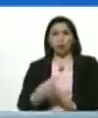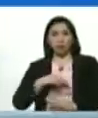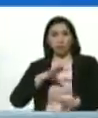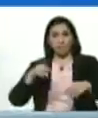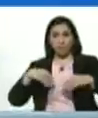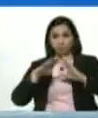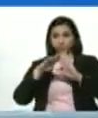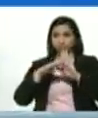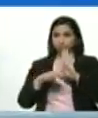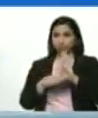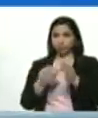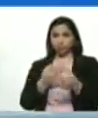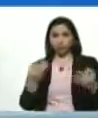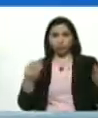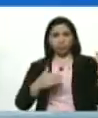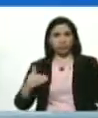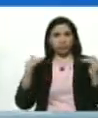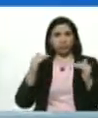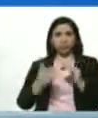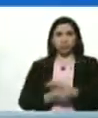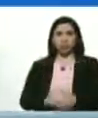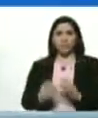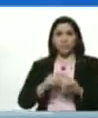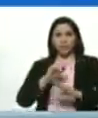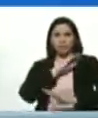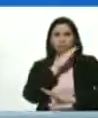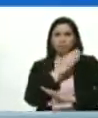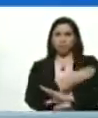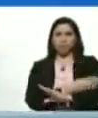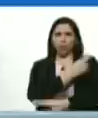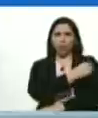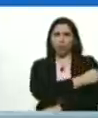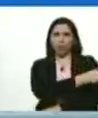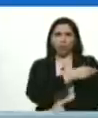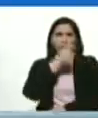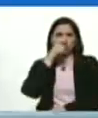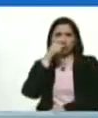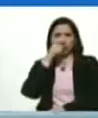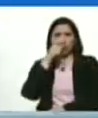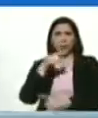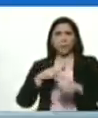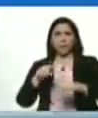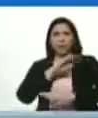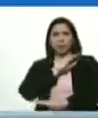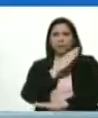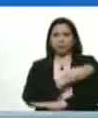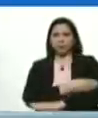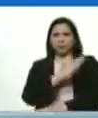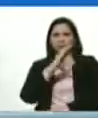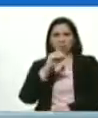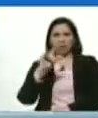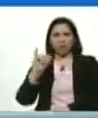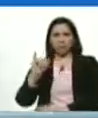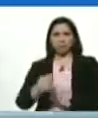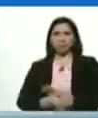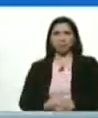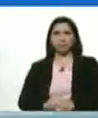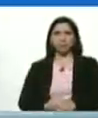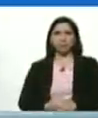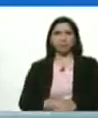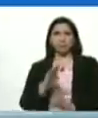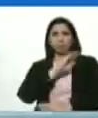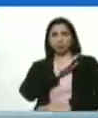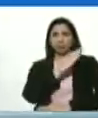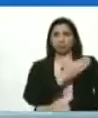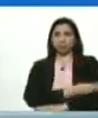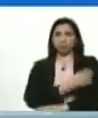medidas extraordinarias para reforzar el hospital centinela para reforzar los cdi y para reforzar la